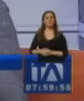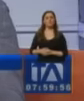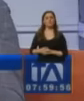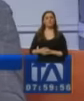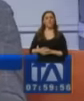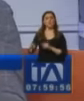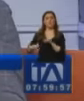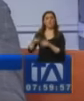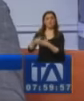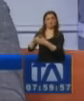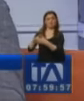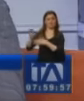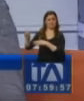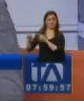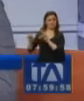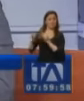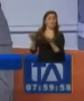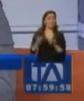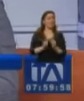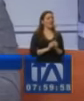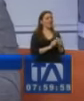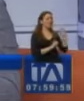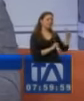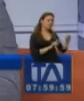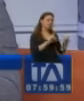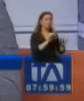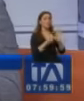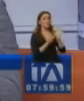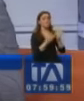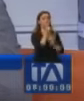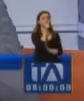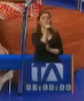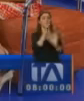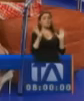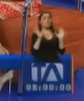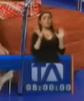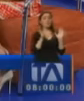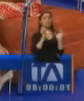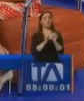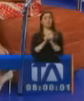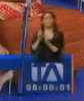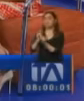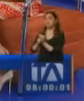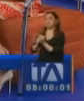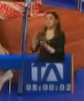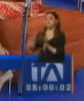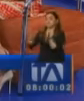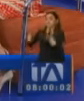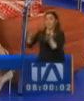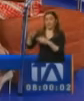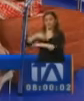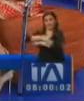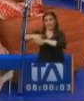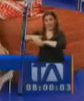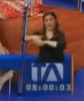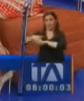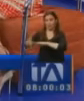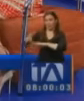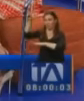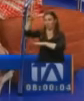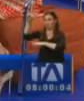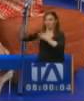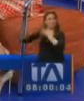porque son terrenos privados. Uh-huh. Entonces tú no le puedes... En el caso de que lo sean, porque en Quito hay sectores en donde se cierran calles. Correcto, eso es otra cosa. Y que es no